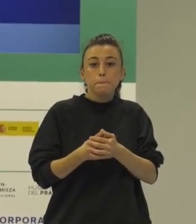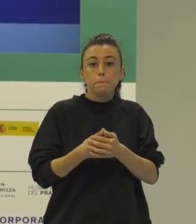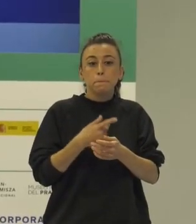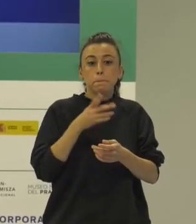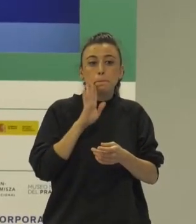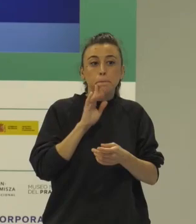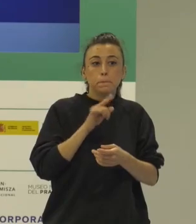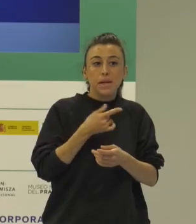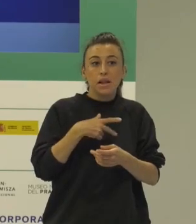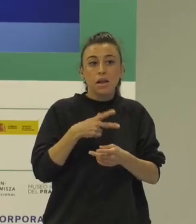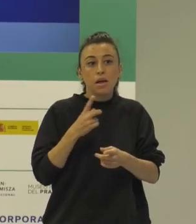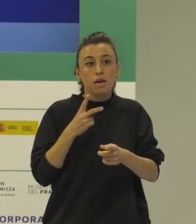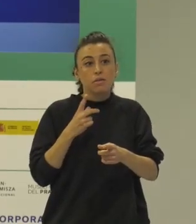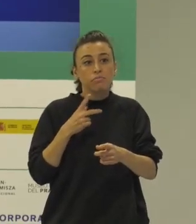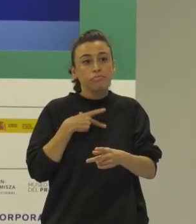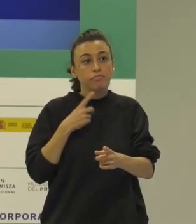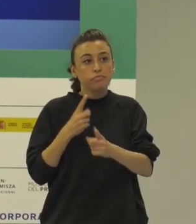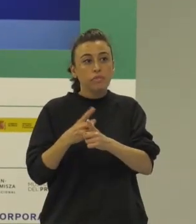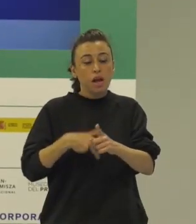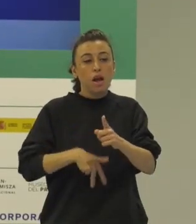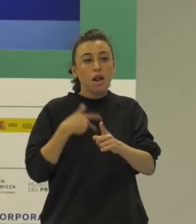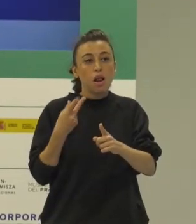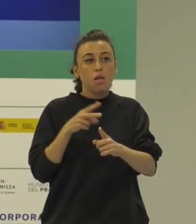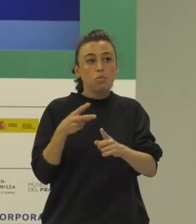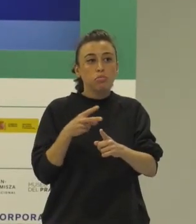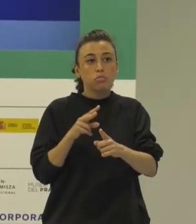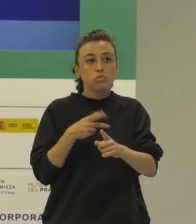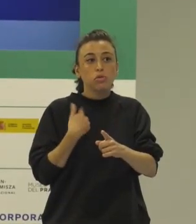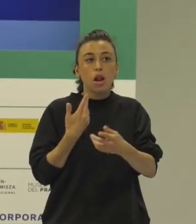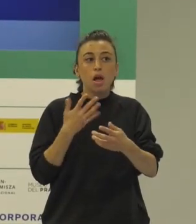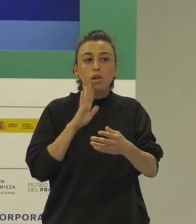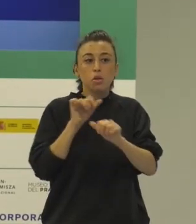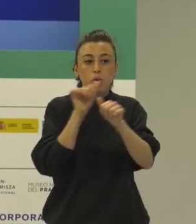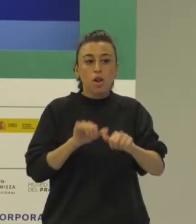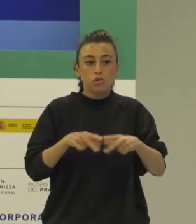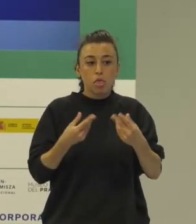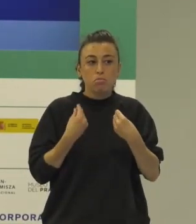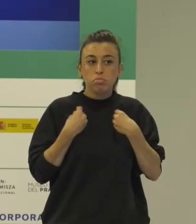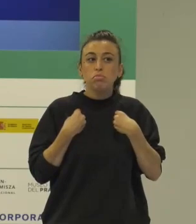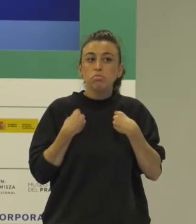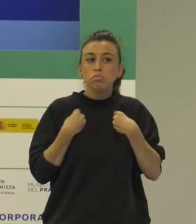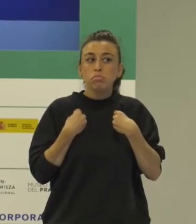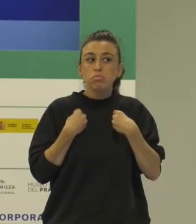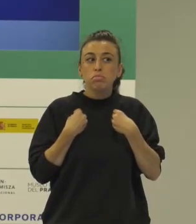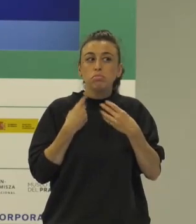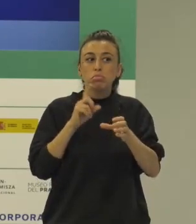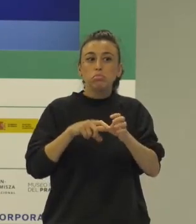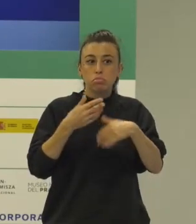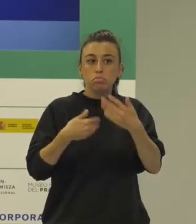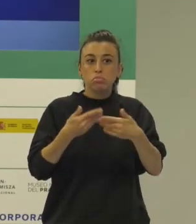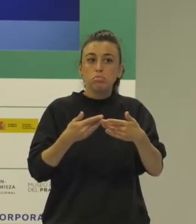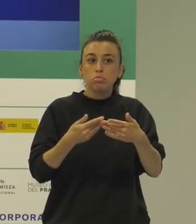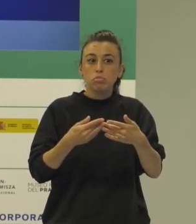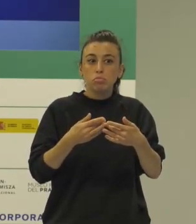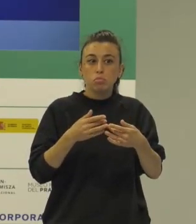son bastante funcionales a este modelo que está viviendo la sociedad en este momento. Abraham, ¿cómo está en este